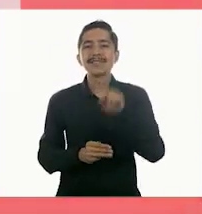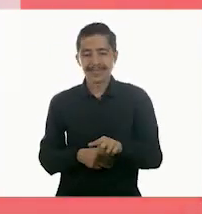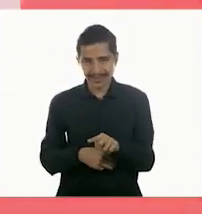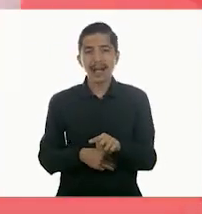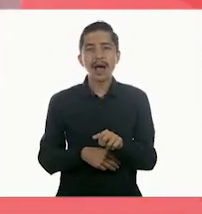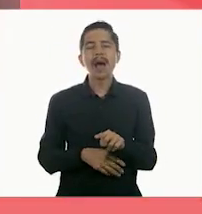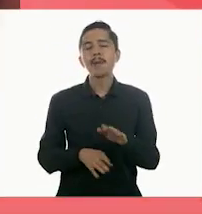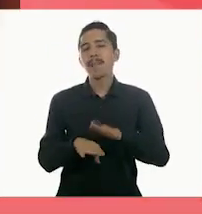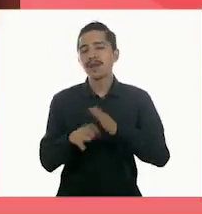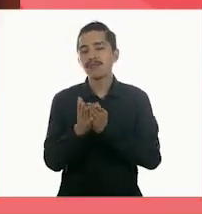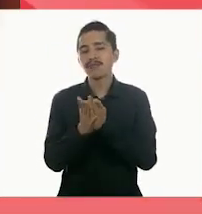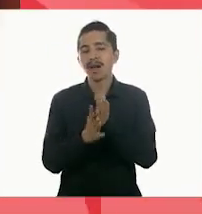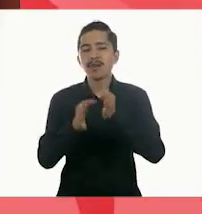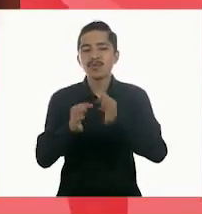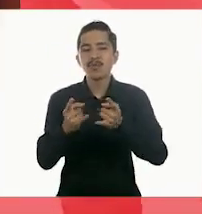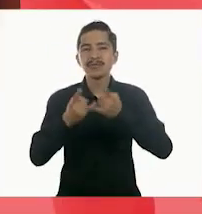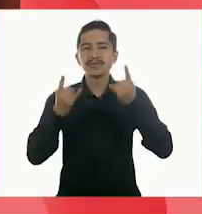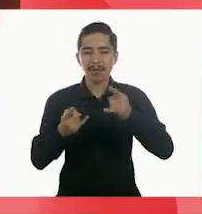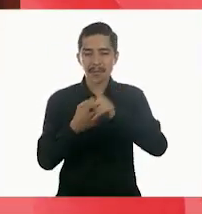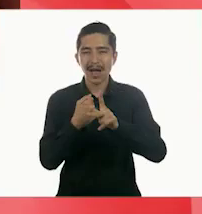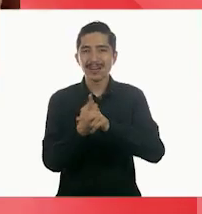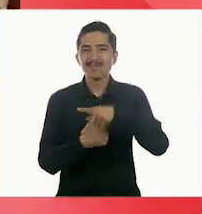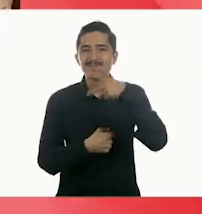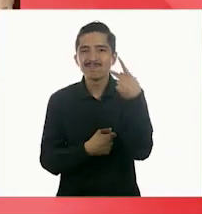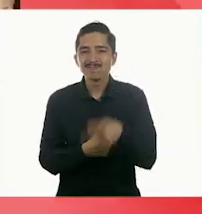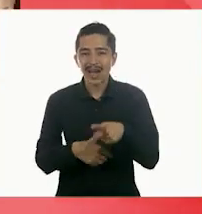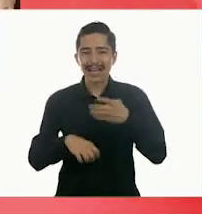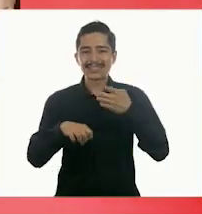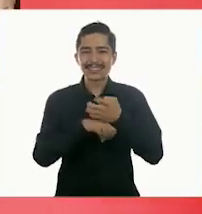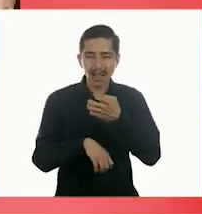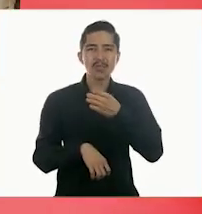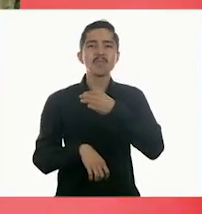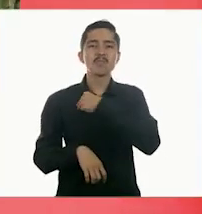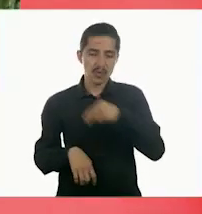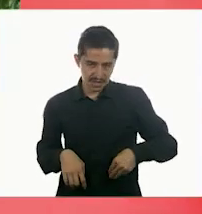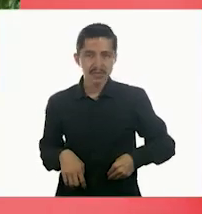testigo fiel de la historia de nuestro país, estado y municipio.